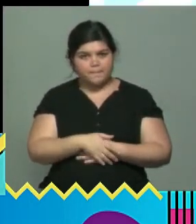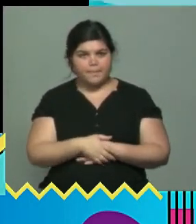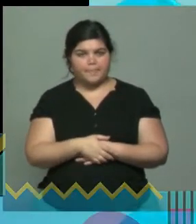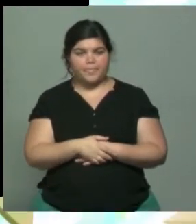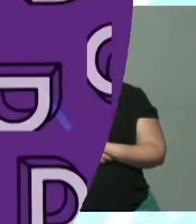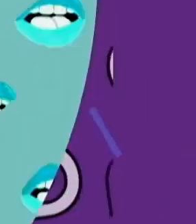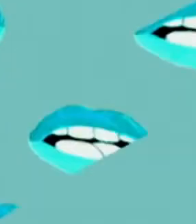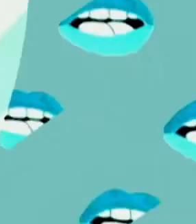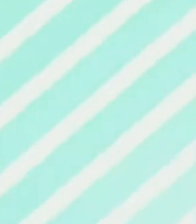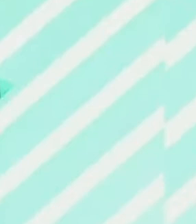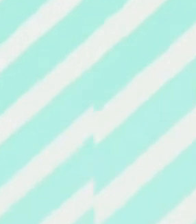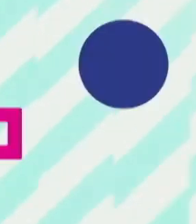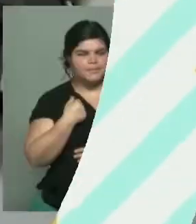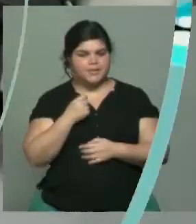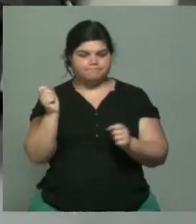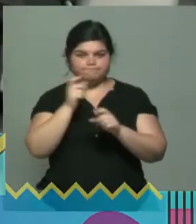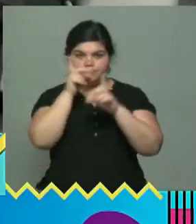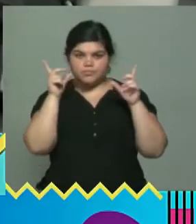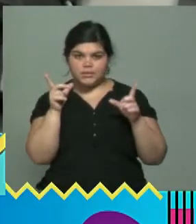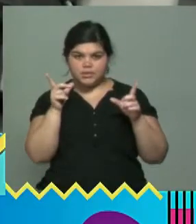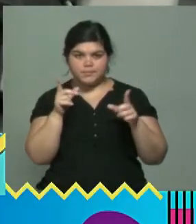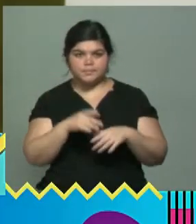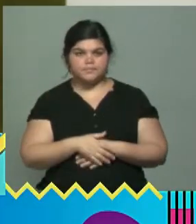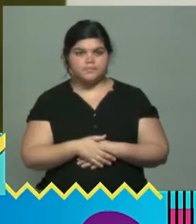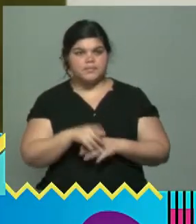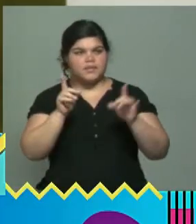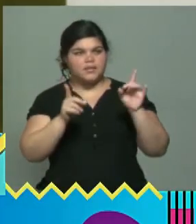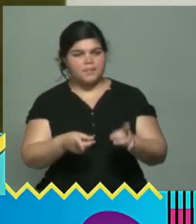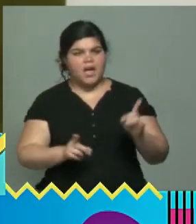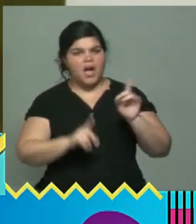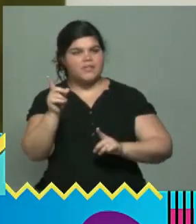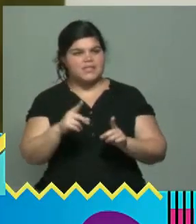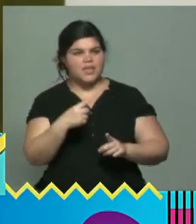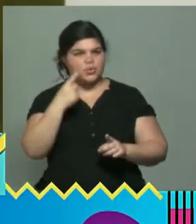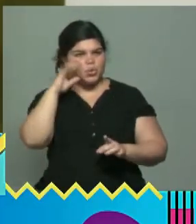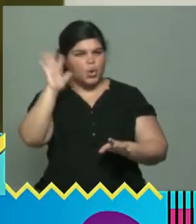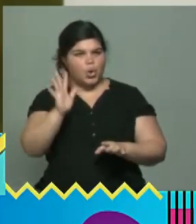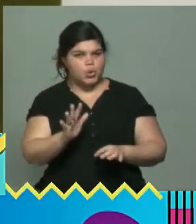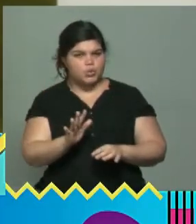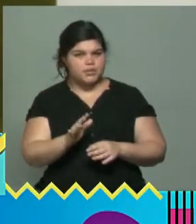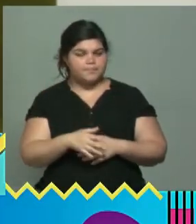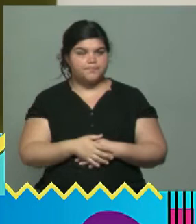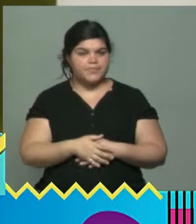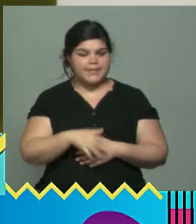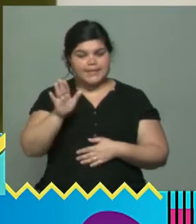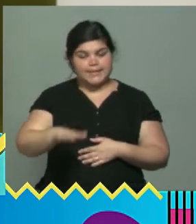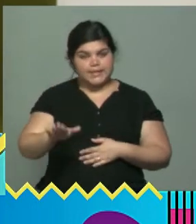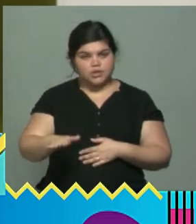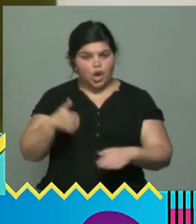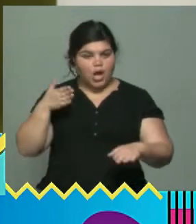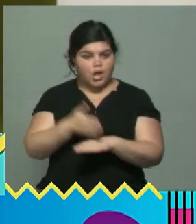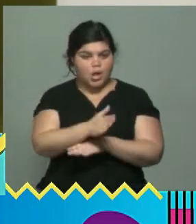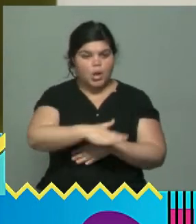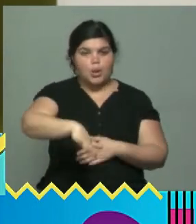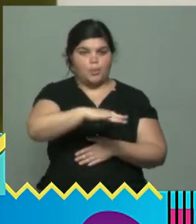lo que me llama un poco la atención, o a veces de desconocimiento, ¿no? Pero digo, un niño que ya entra dentro de una institución